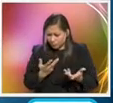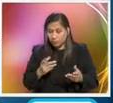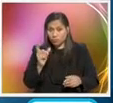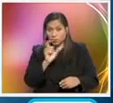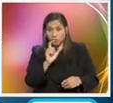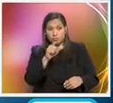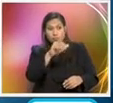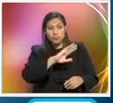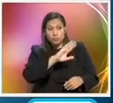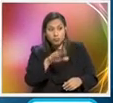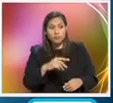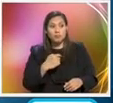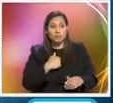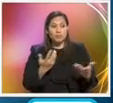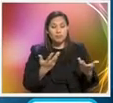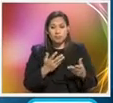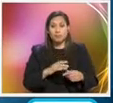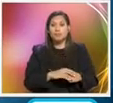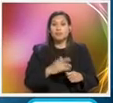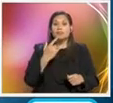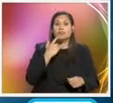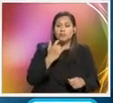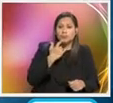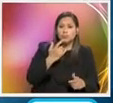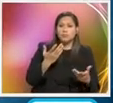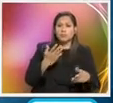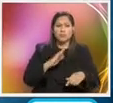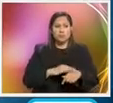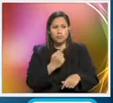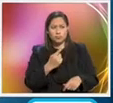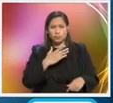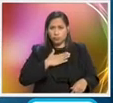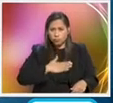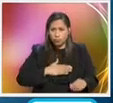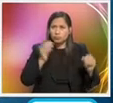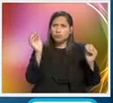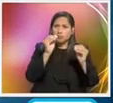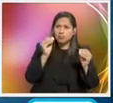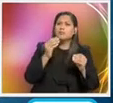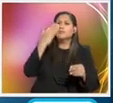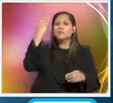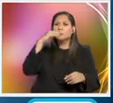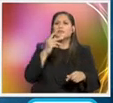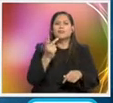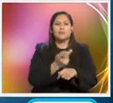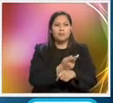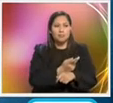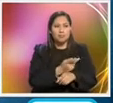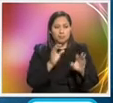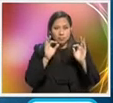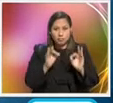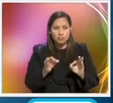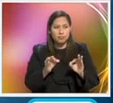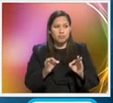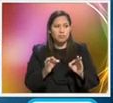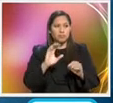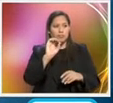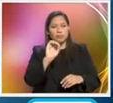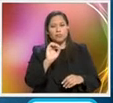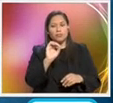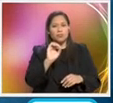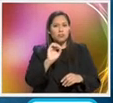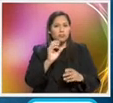situación así. ¿Lucharías por obtener justicia y por saber ir hasta el fondo de las consecuencias, o más